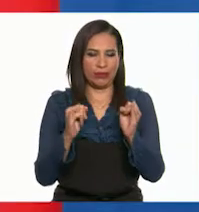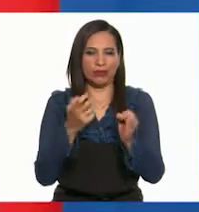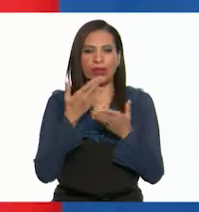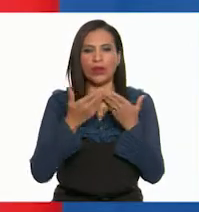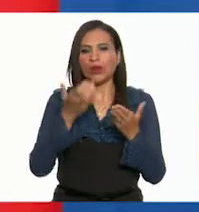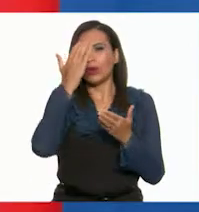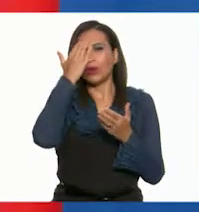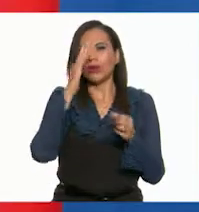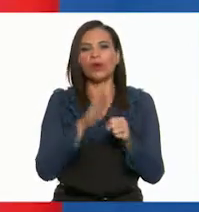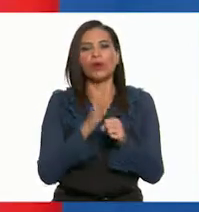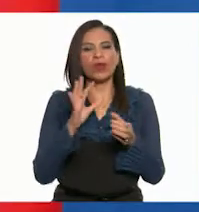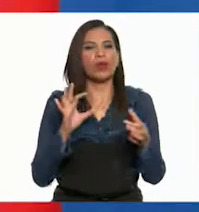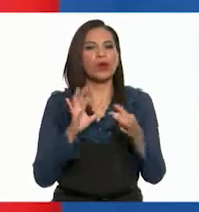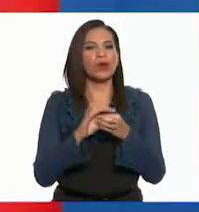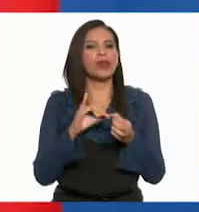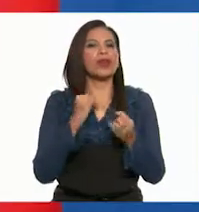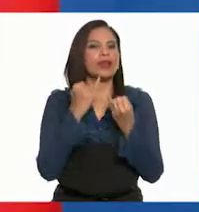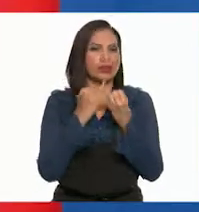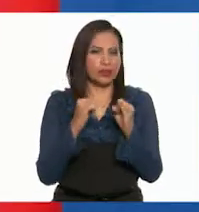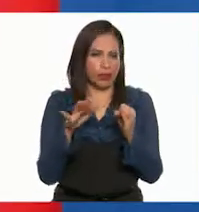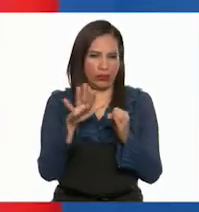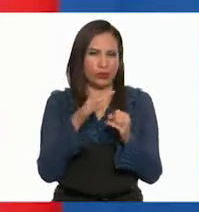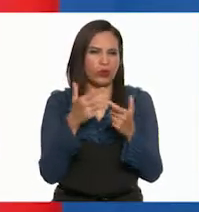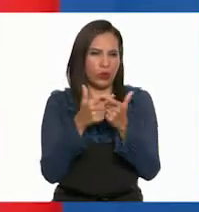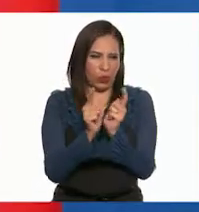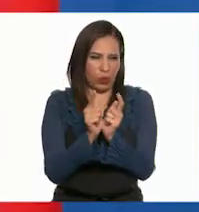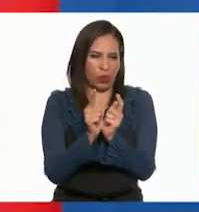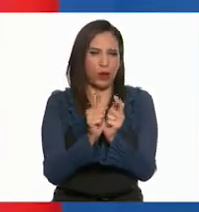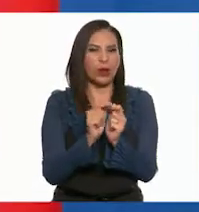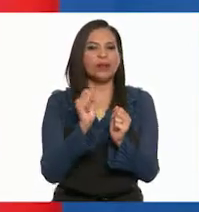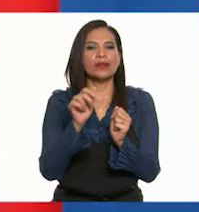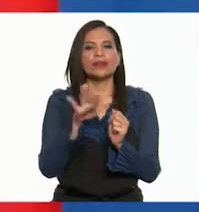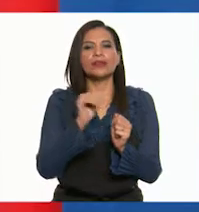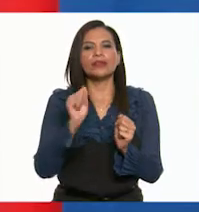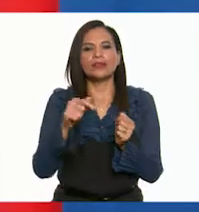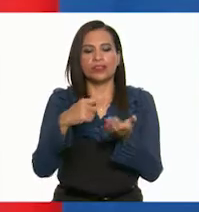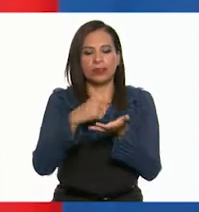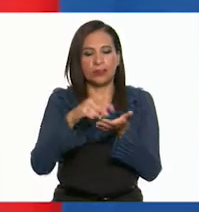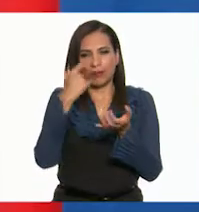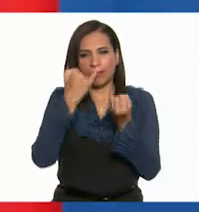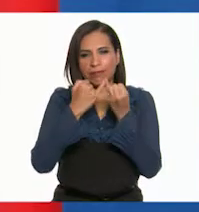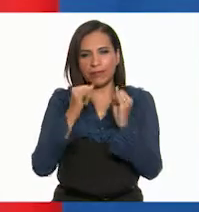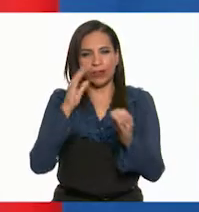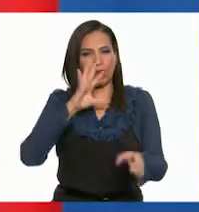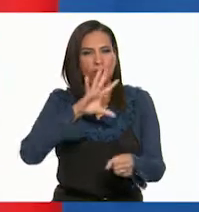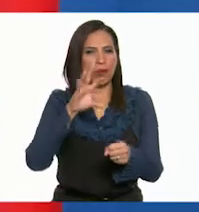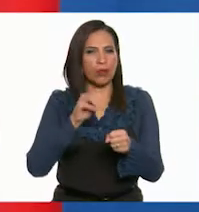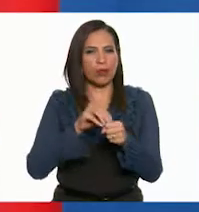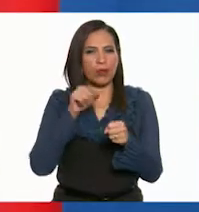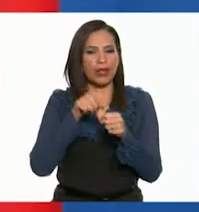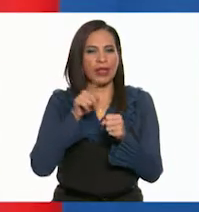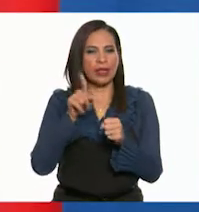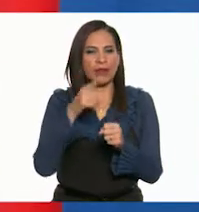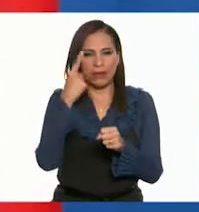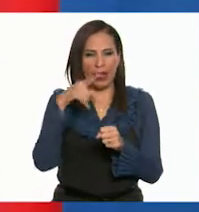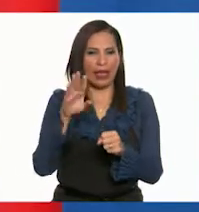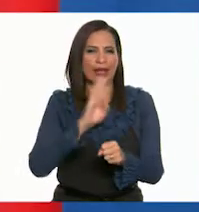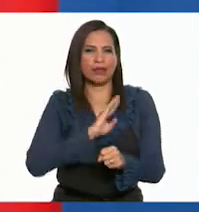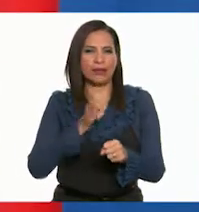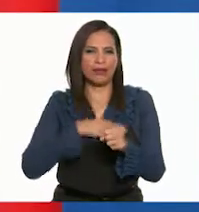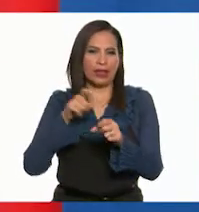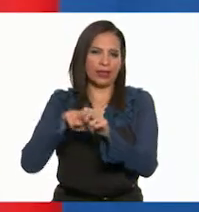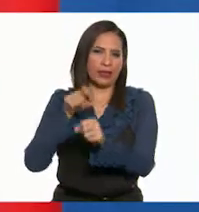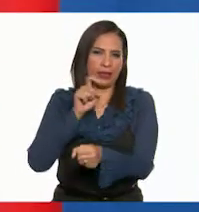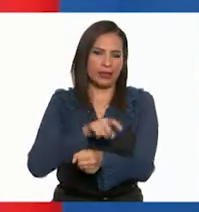el por qué se unió a la insurgencia y que su ideario político era la independencia absoluta respecto a España y establecer